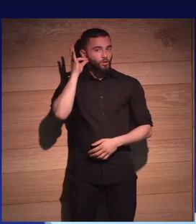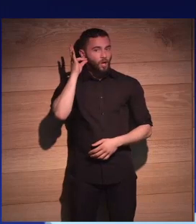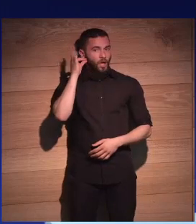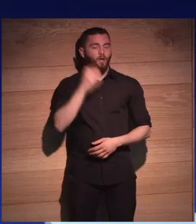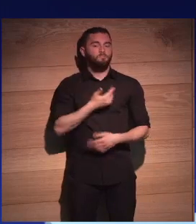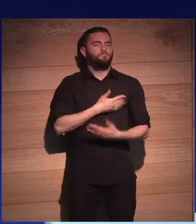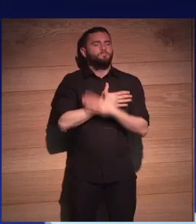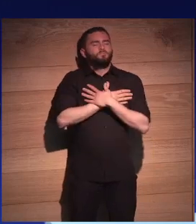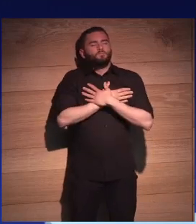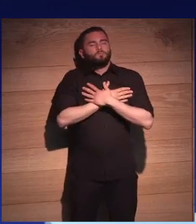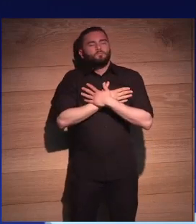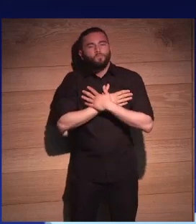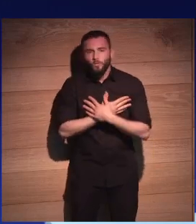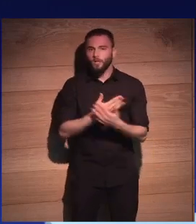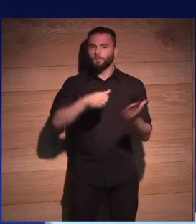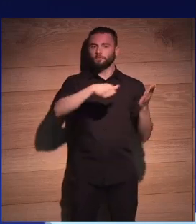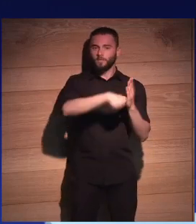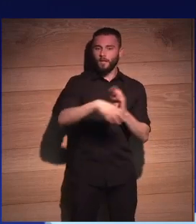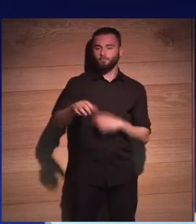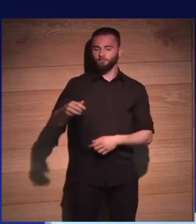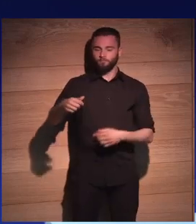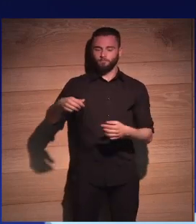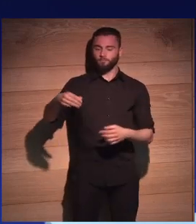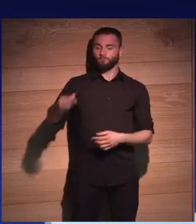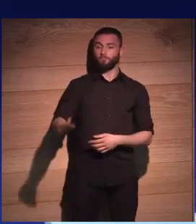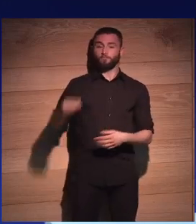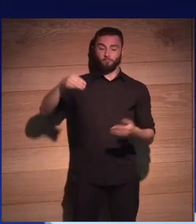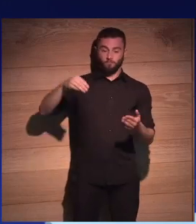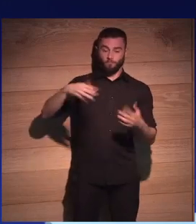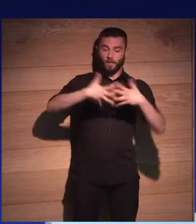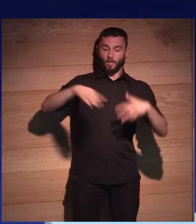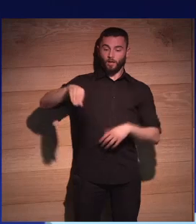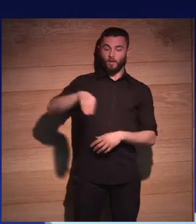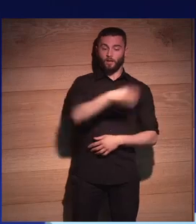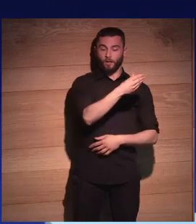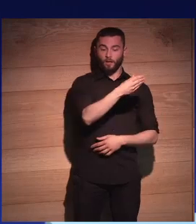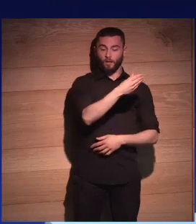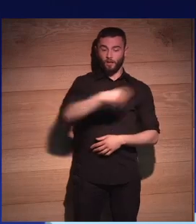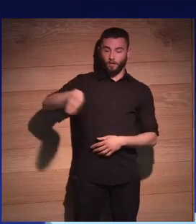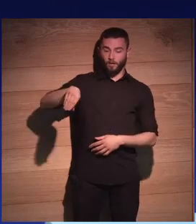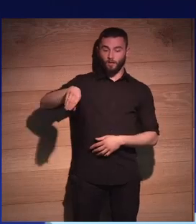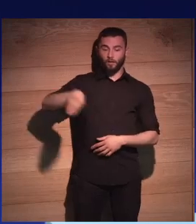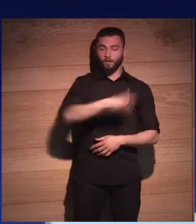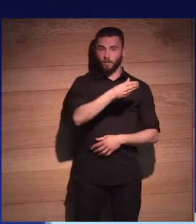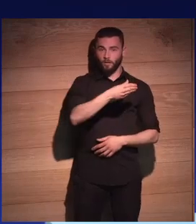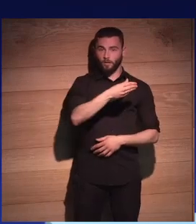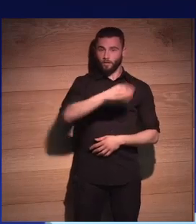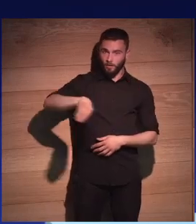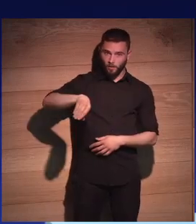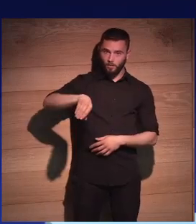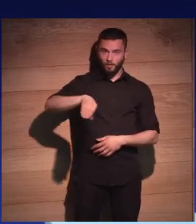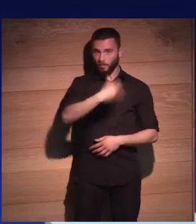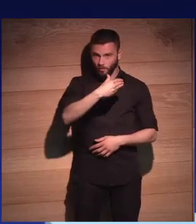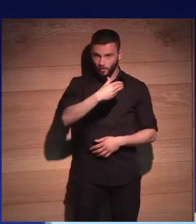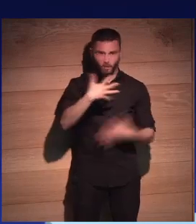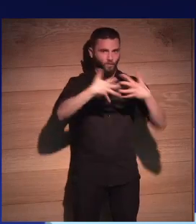de su vida, cogió mi DNI y en su lector de DNIs lo metía y lo sacaba, y lo metía y lo sacaba, y lo metía y lo